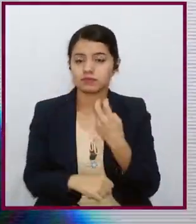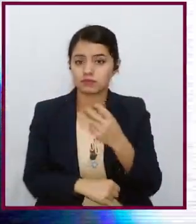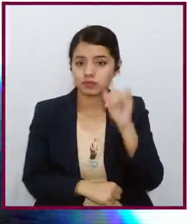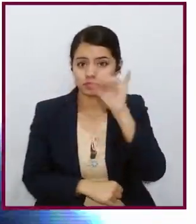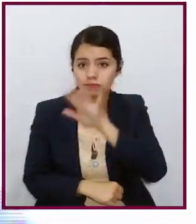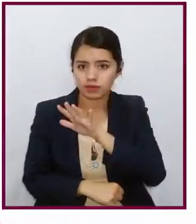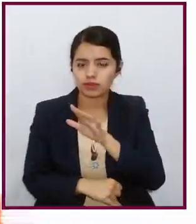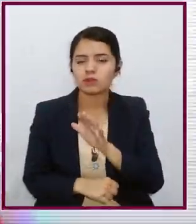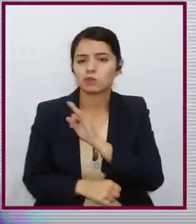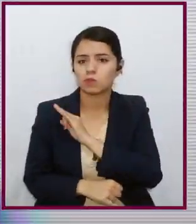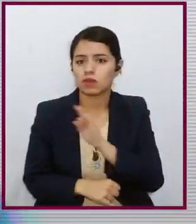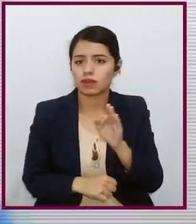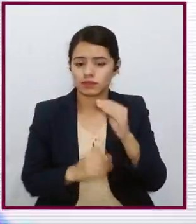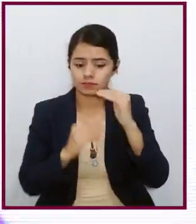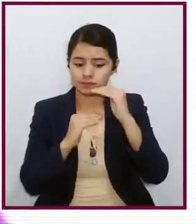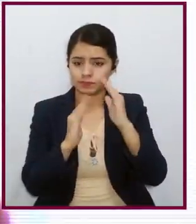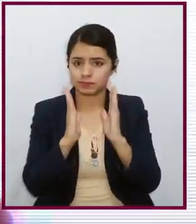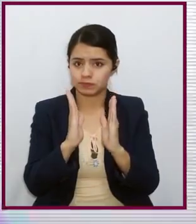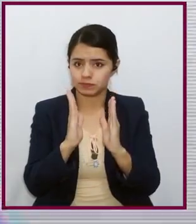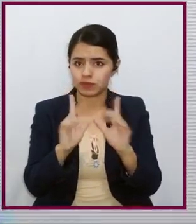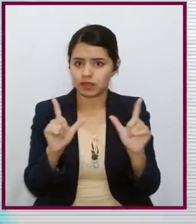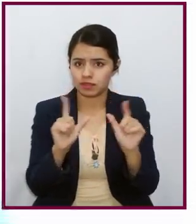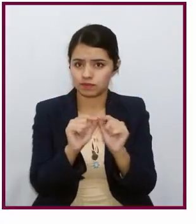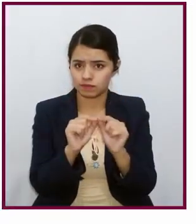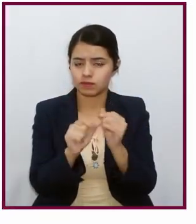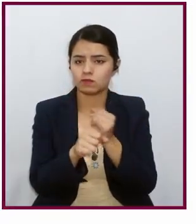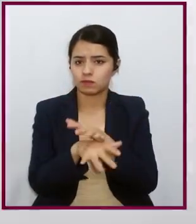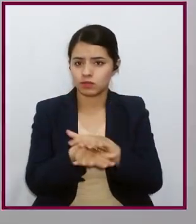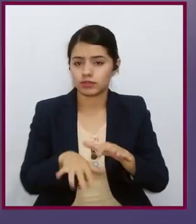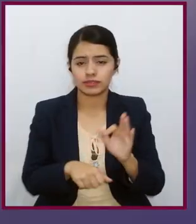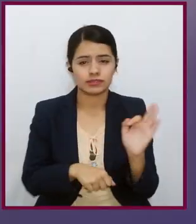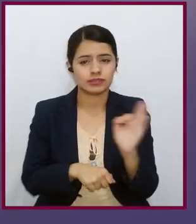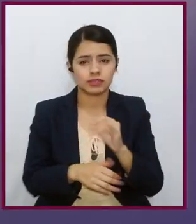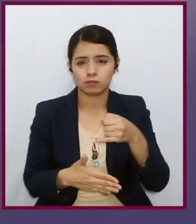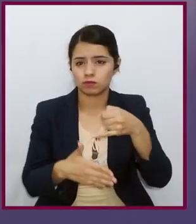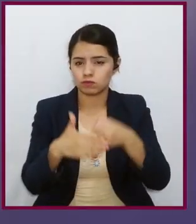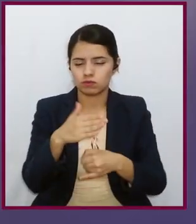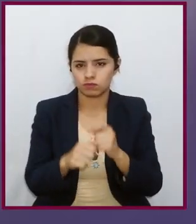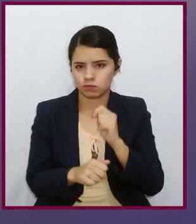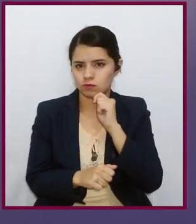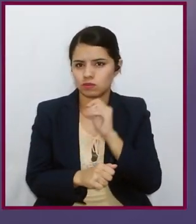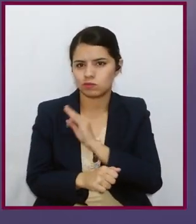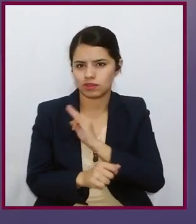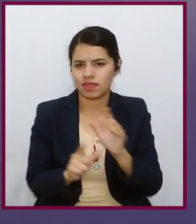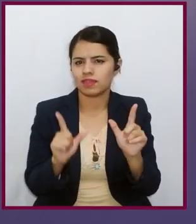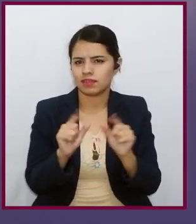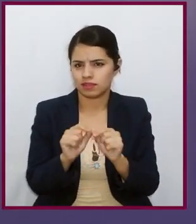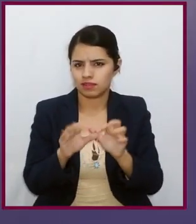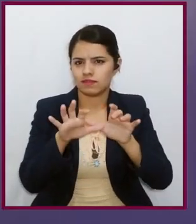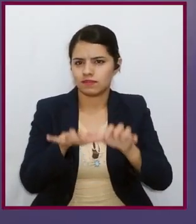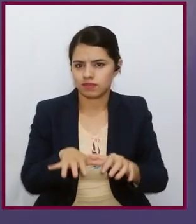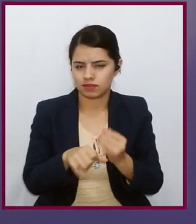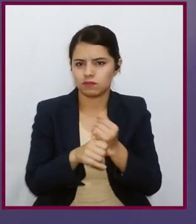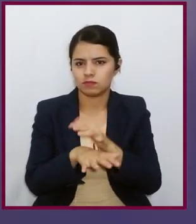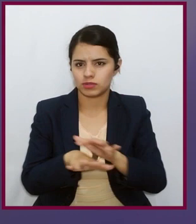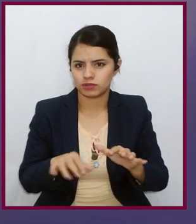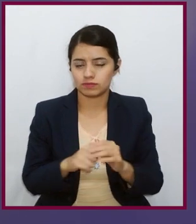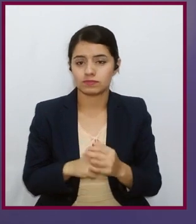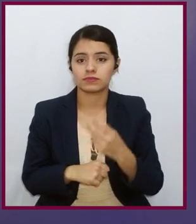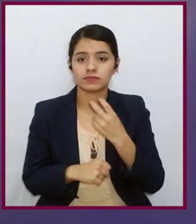y estoy dispuesto para aclarar cualquier duda acerca de las infografías. Soy consultor en las áreas de